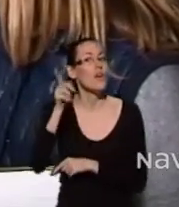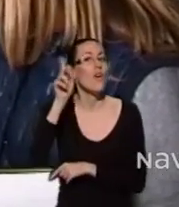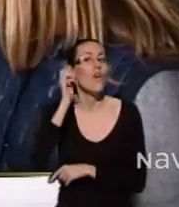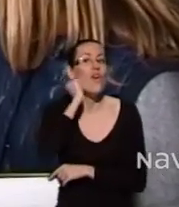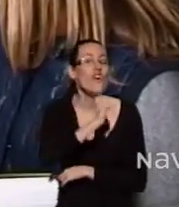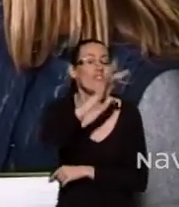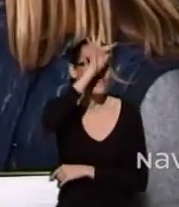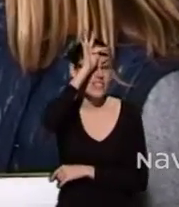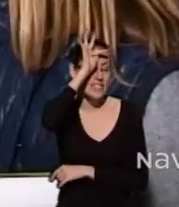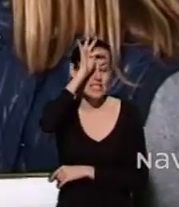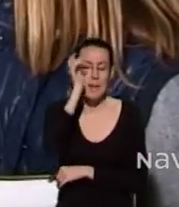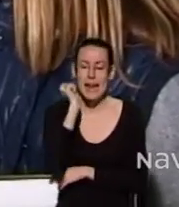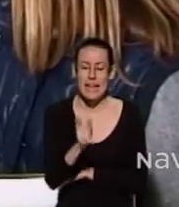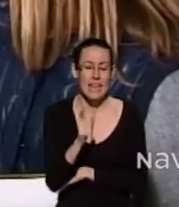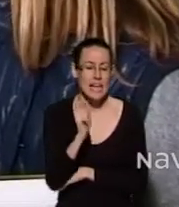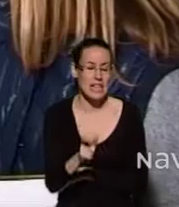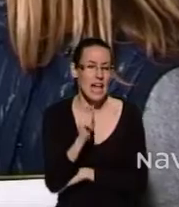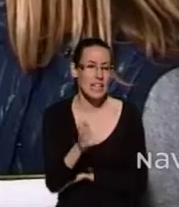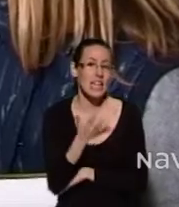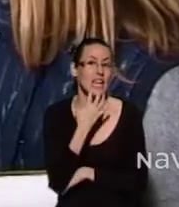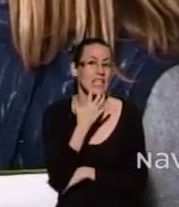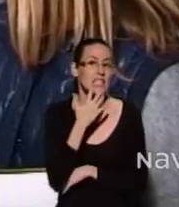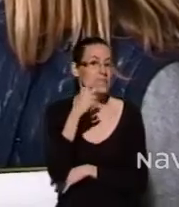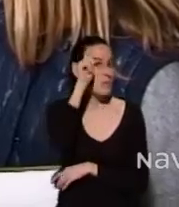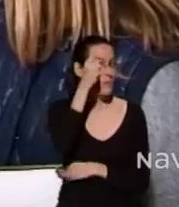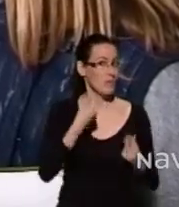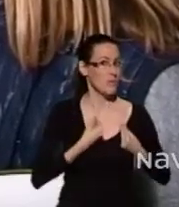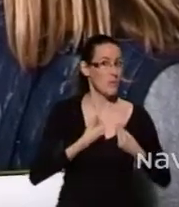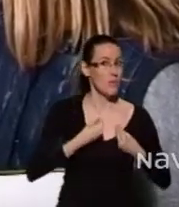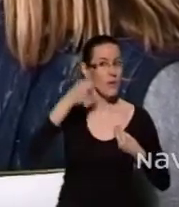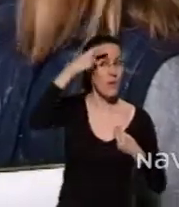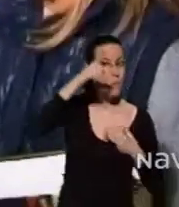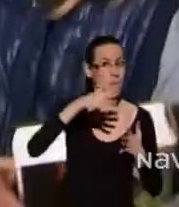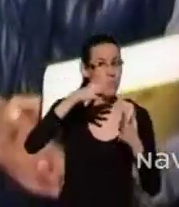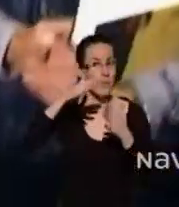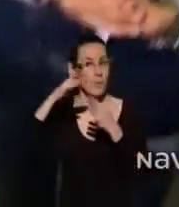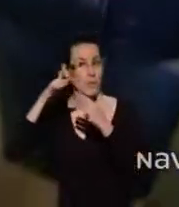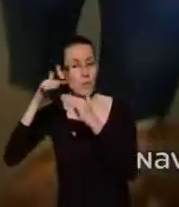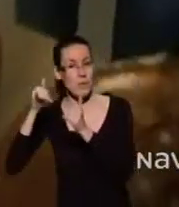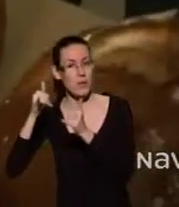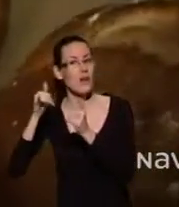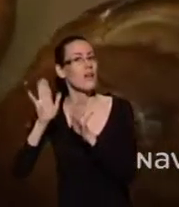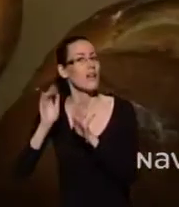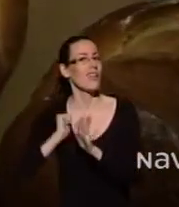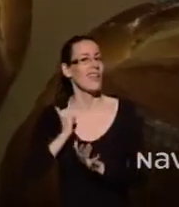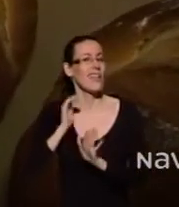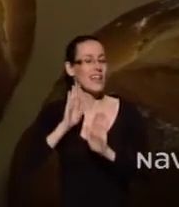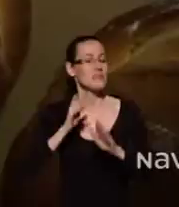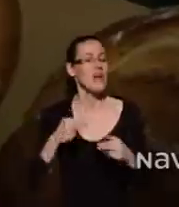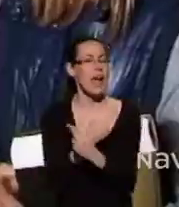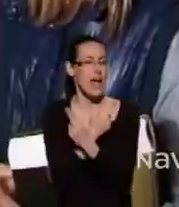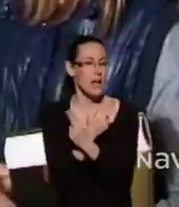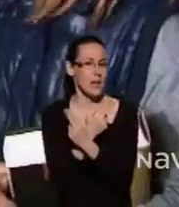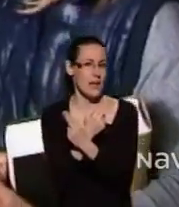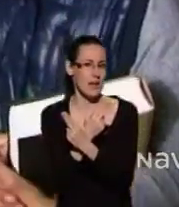como Gallipienzo, como Sada y así, pues lo mismo, que bajan y se llevan esta clase de panes para toda la semana. Eso es lo